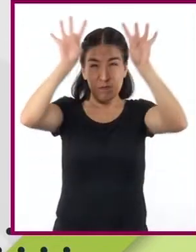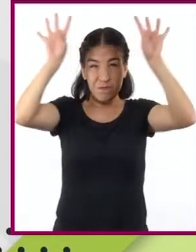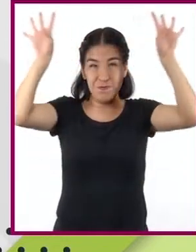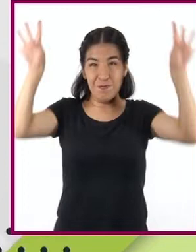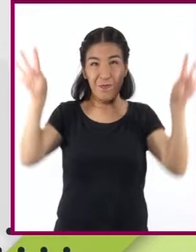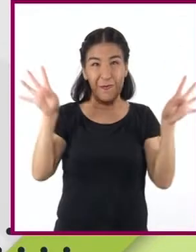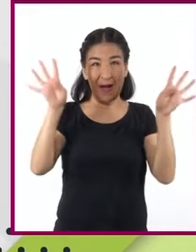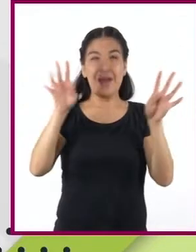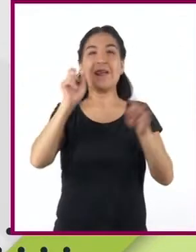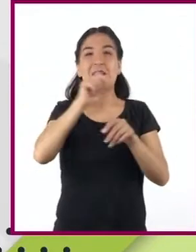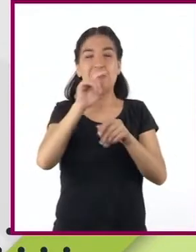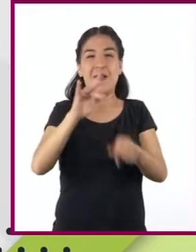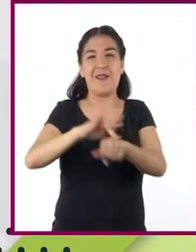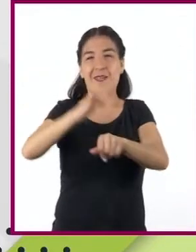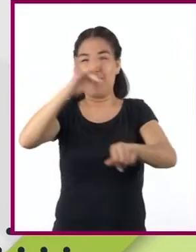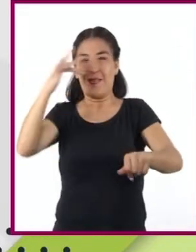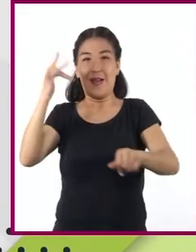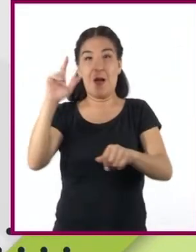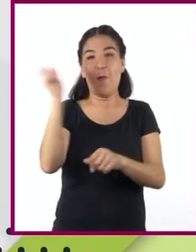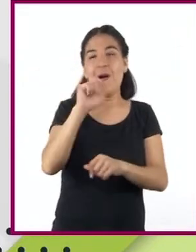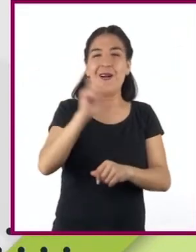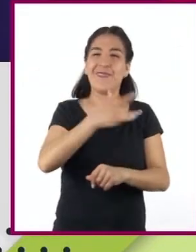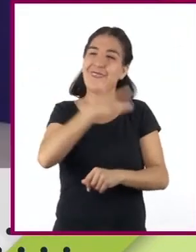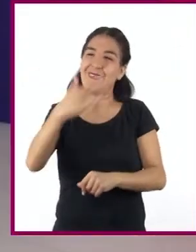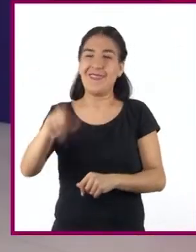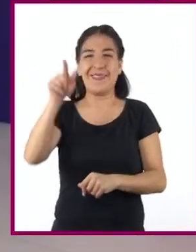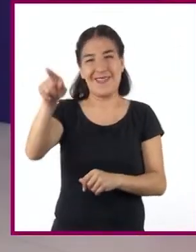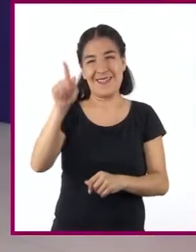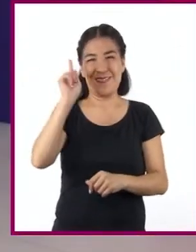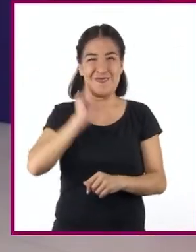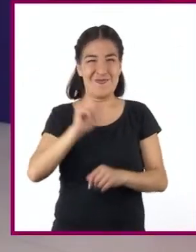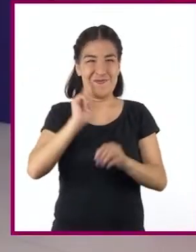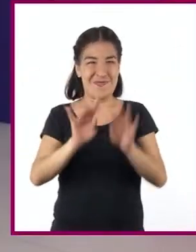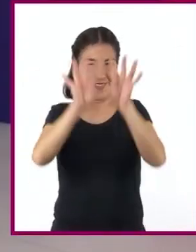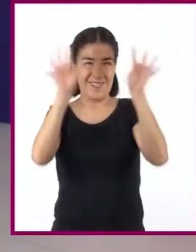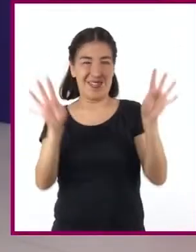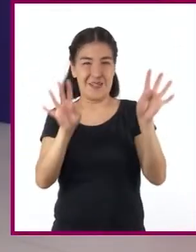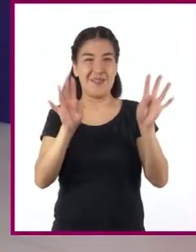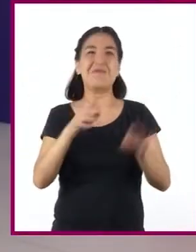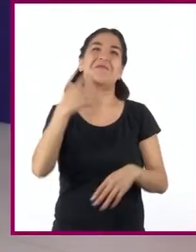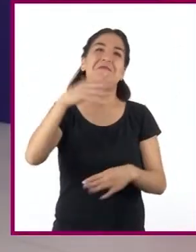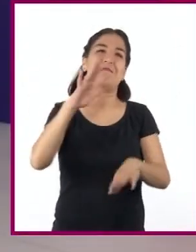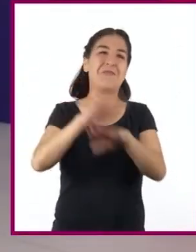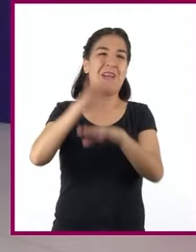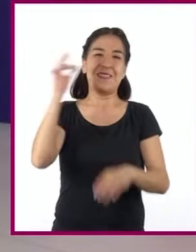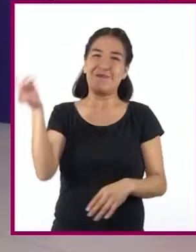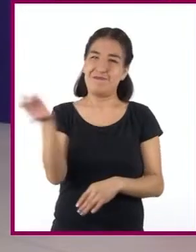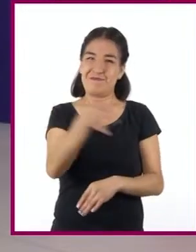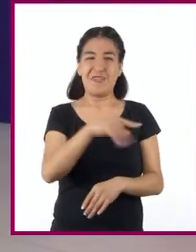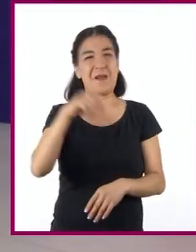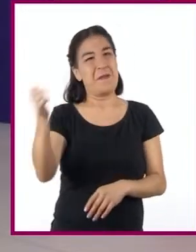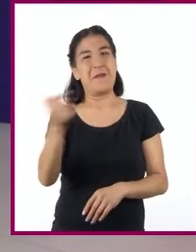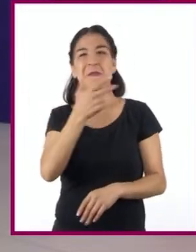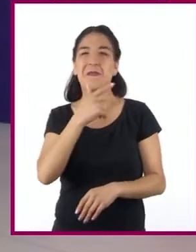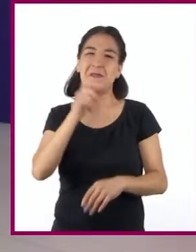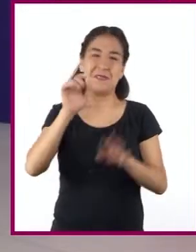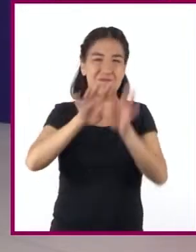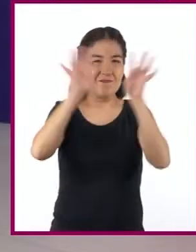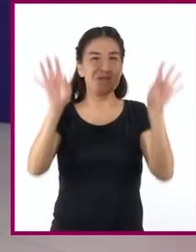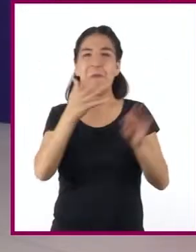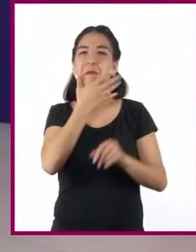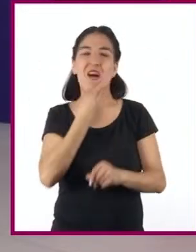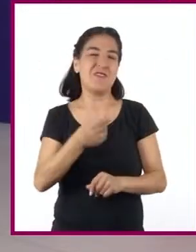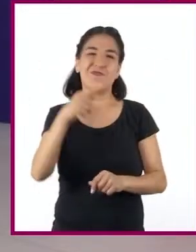y cuando salieron a conquistar a las hembras, les fue mucho mejor que a los otros. ¿Y por qué habrán tenido